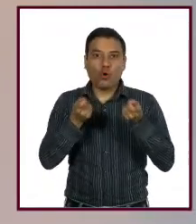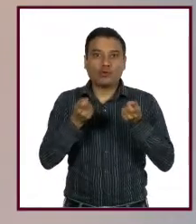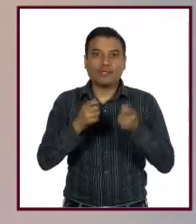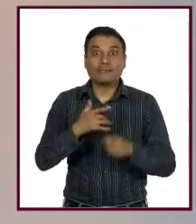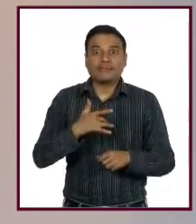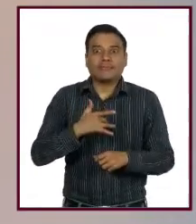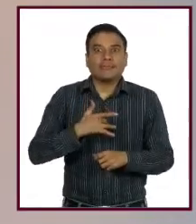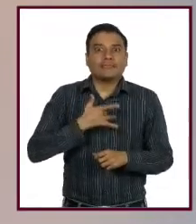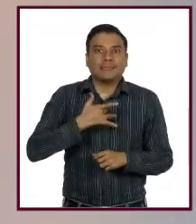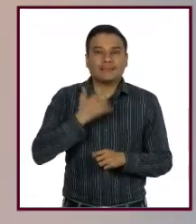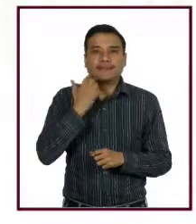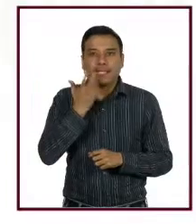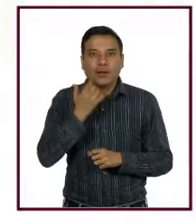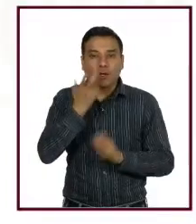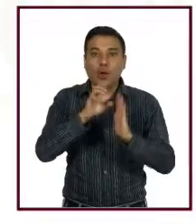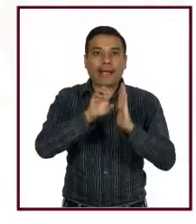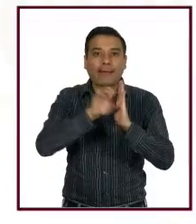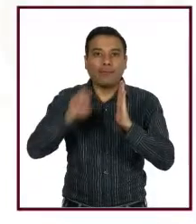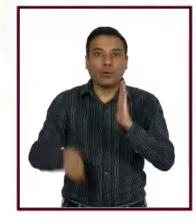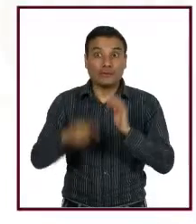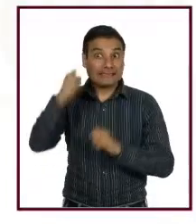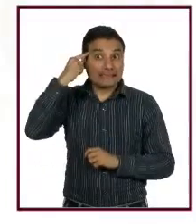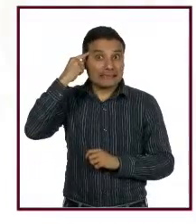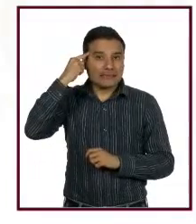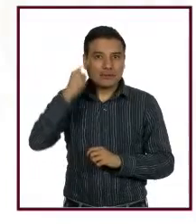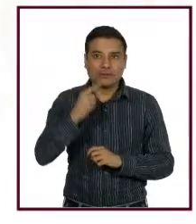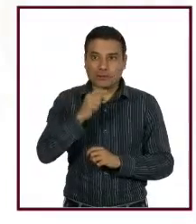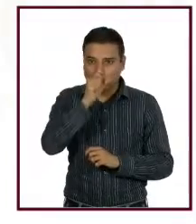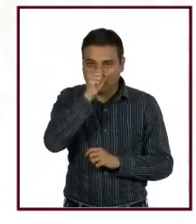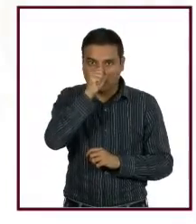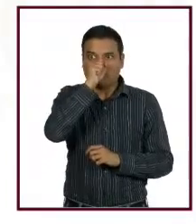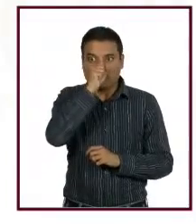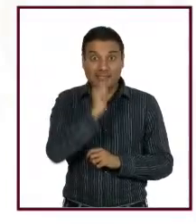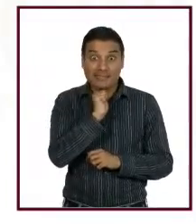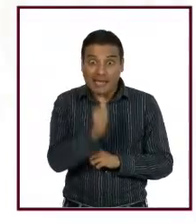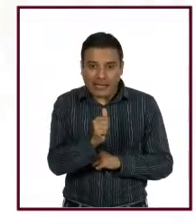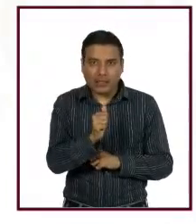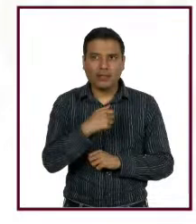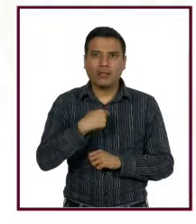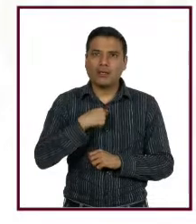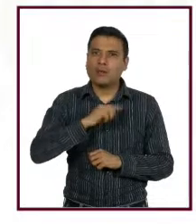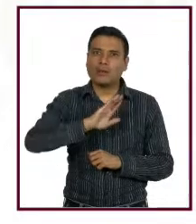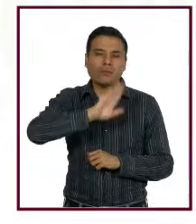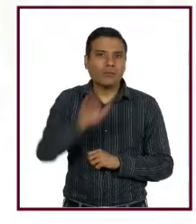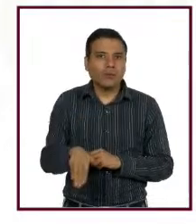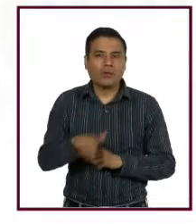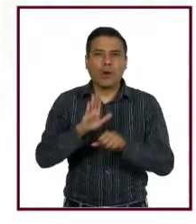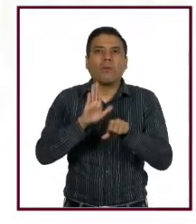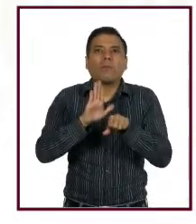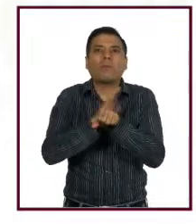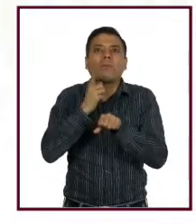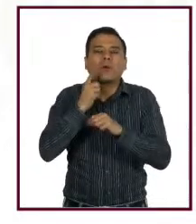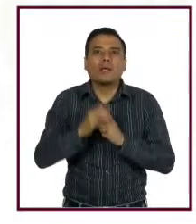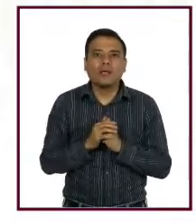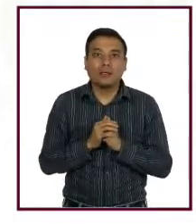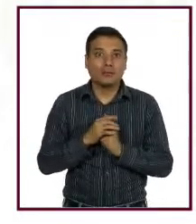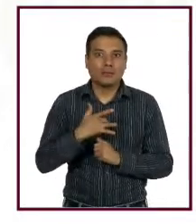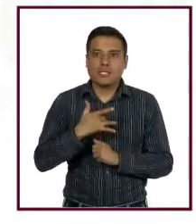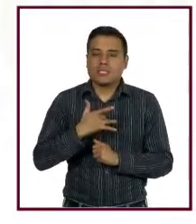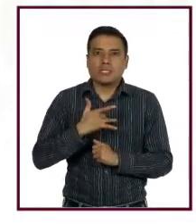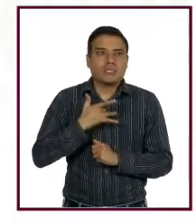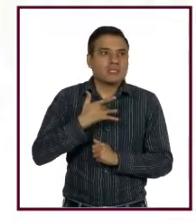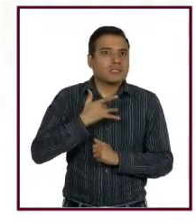nos está diciendo, si no inhalo activo, me muero. ¿Por qué? Porque la percepción de esa situación tiene que